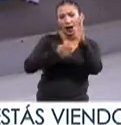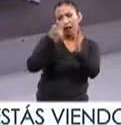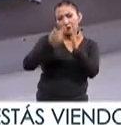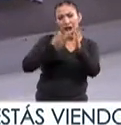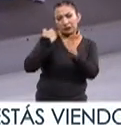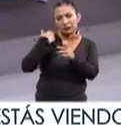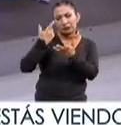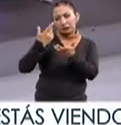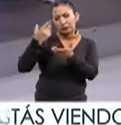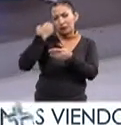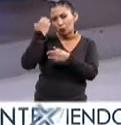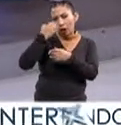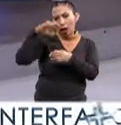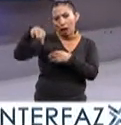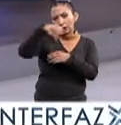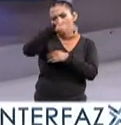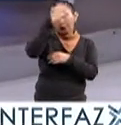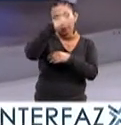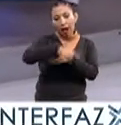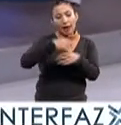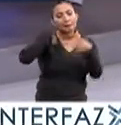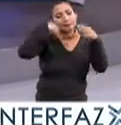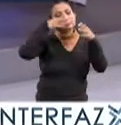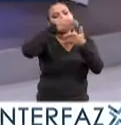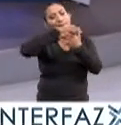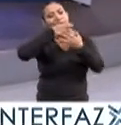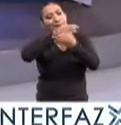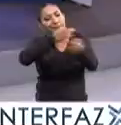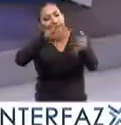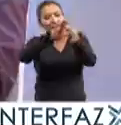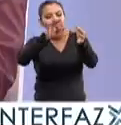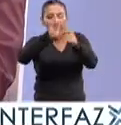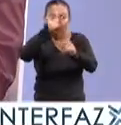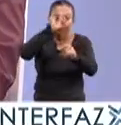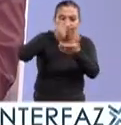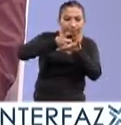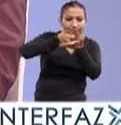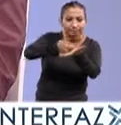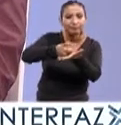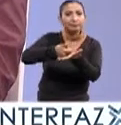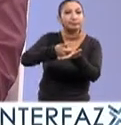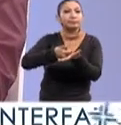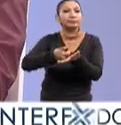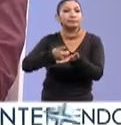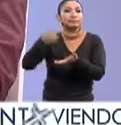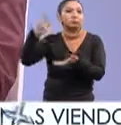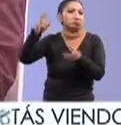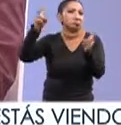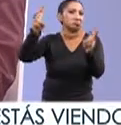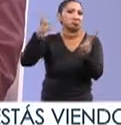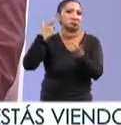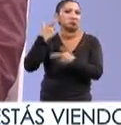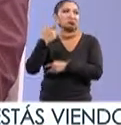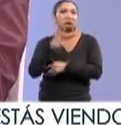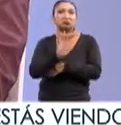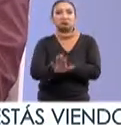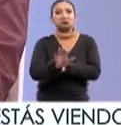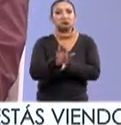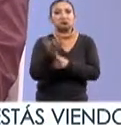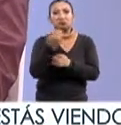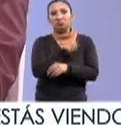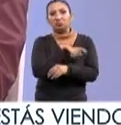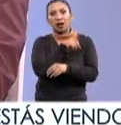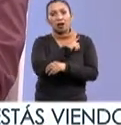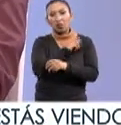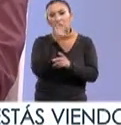unidades académicas precisamente para dar a conocer a los muchachos, para orientar a los chicos sobre cuestiones inclusive también de